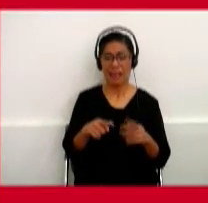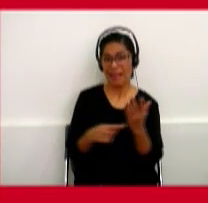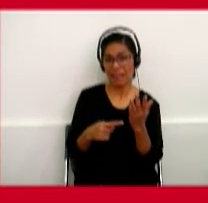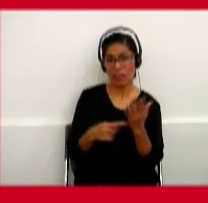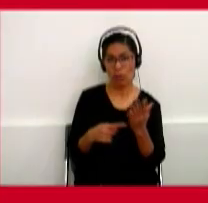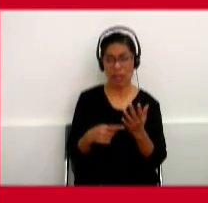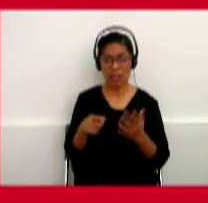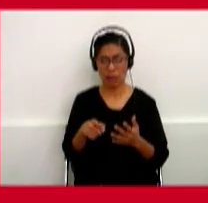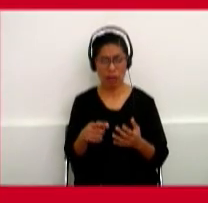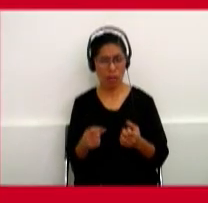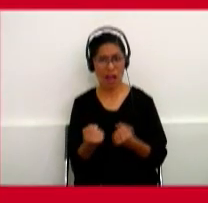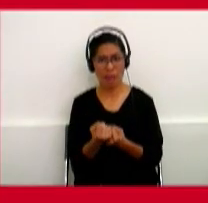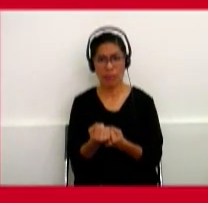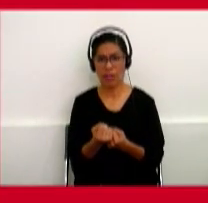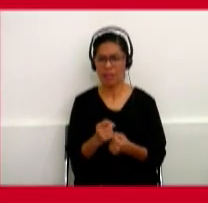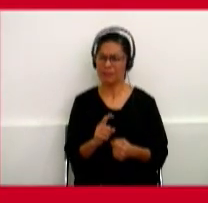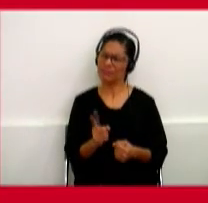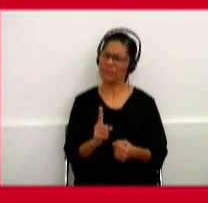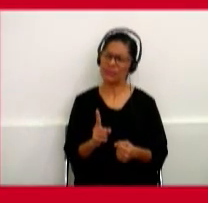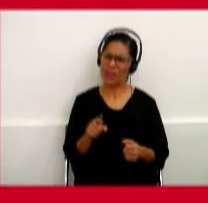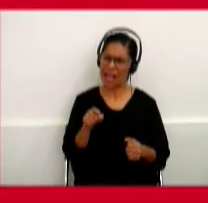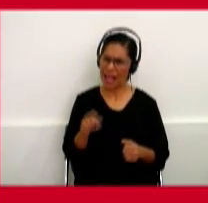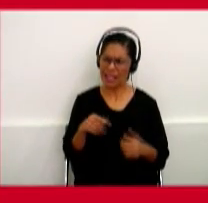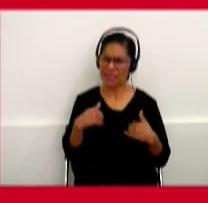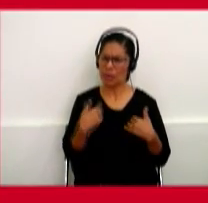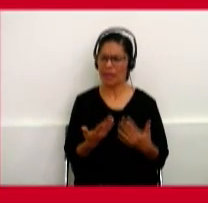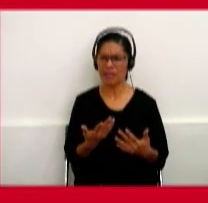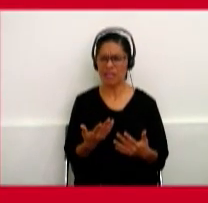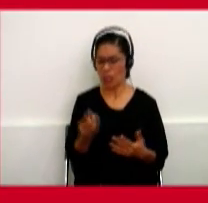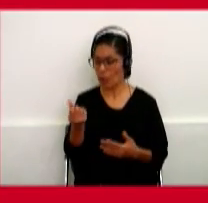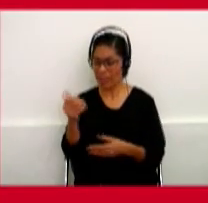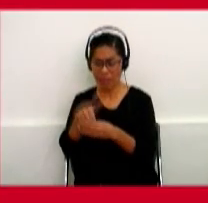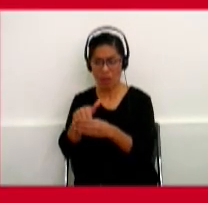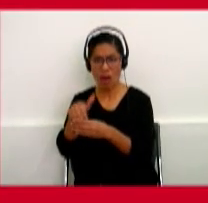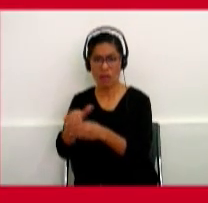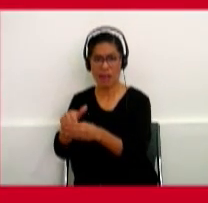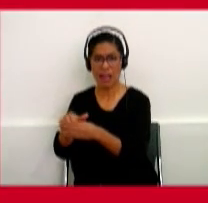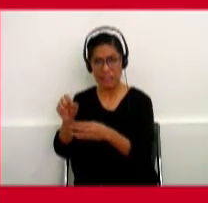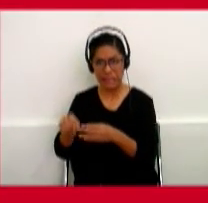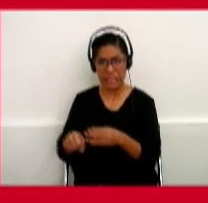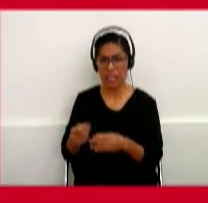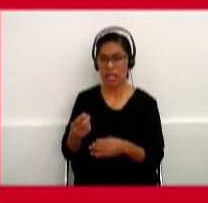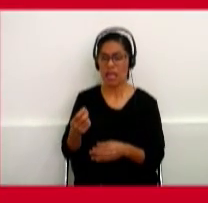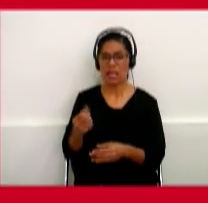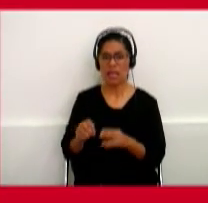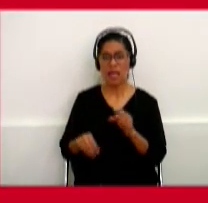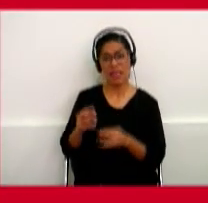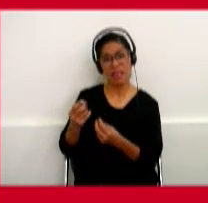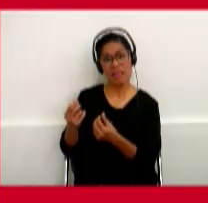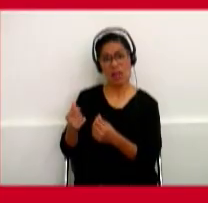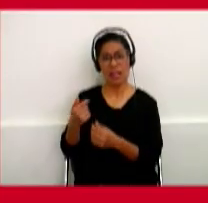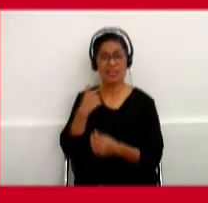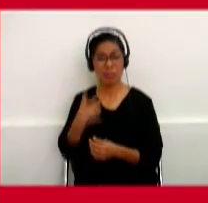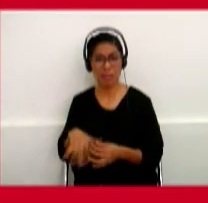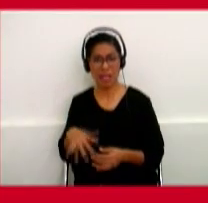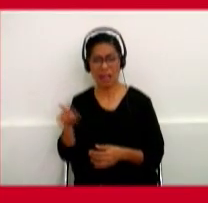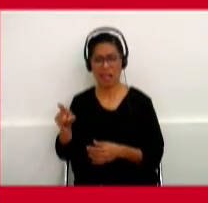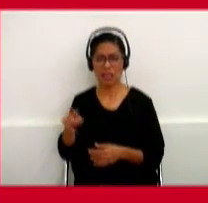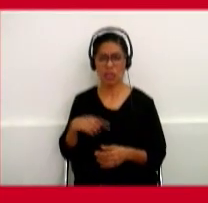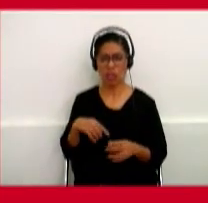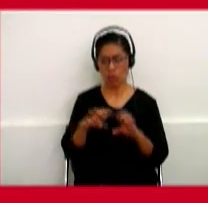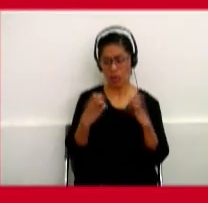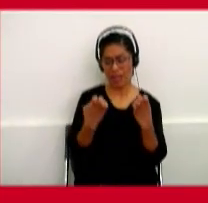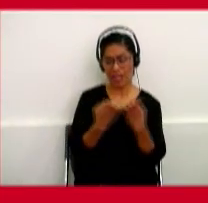suficiente. La tecnología nos muestra que podemos hacer ahorros que nos pueden ahorrar esa cantidad de millones de dólares. Entonces, mi equipo y